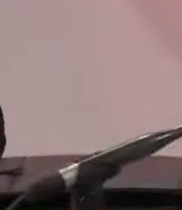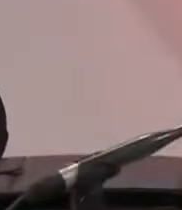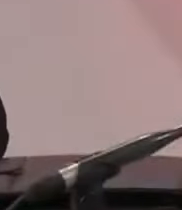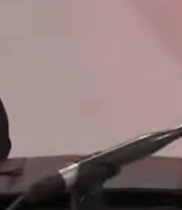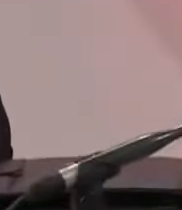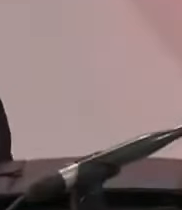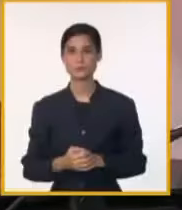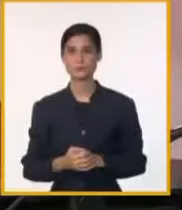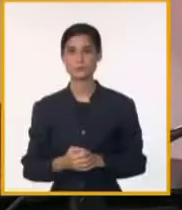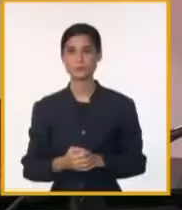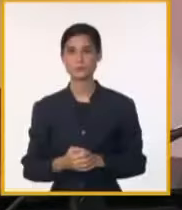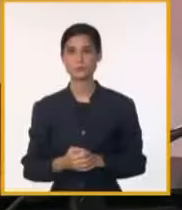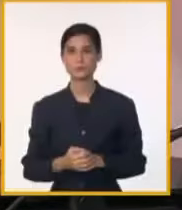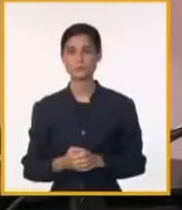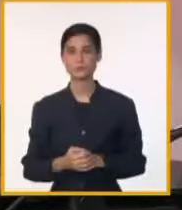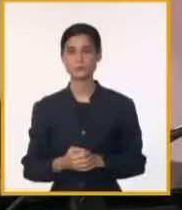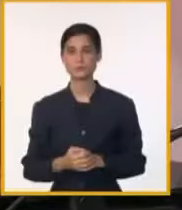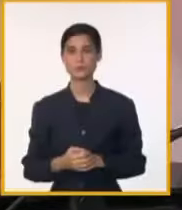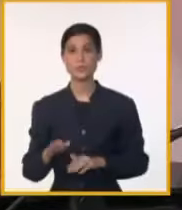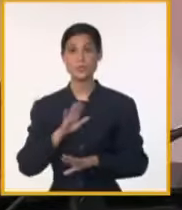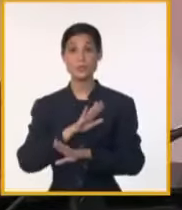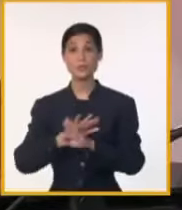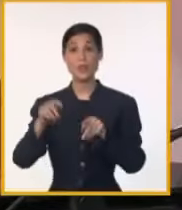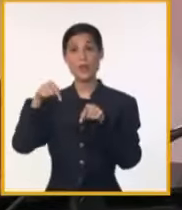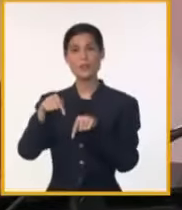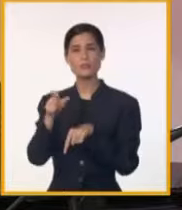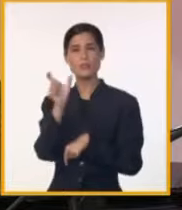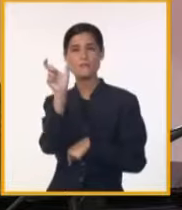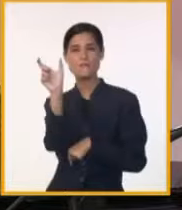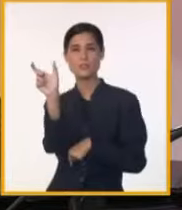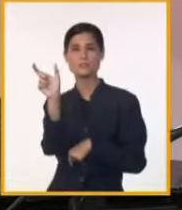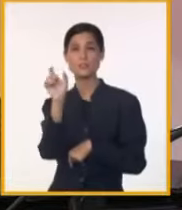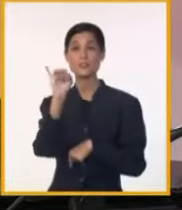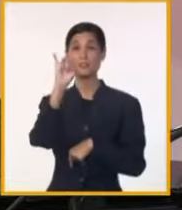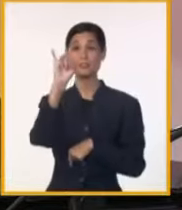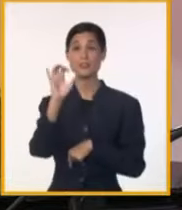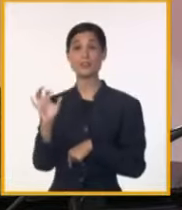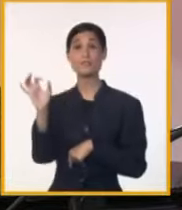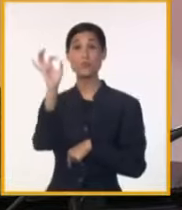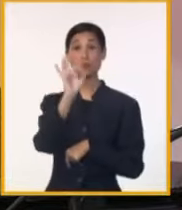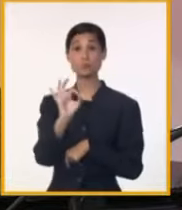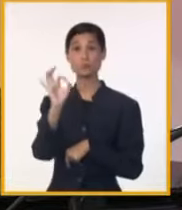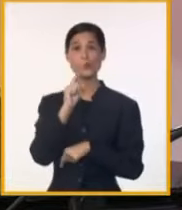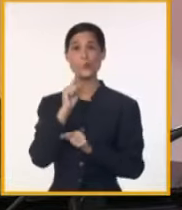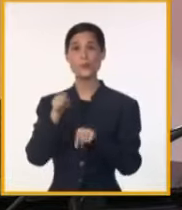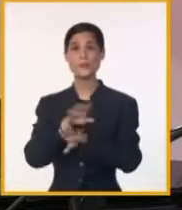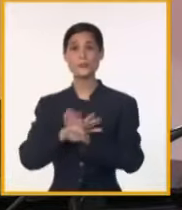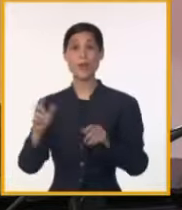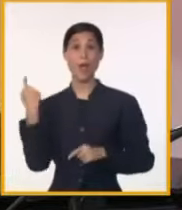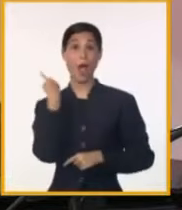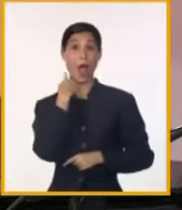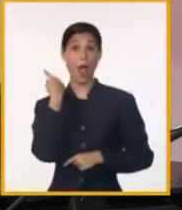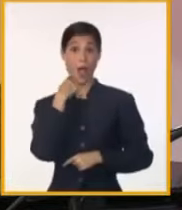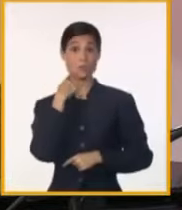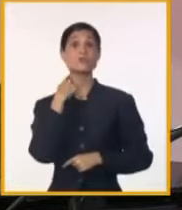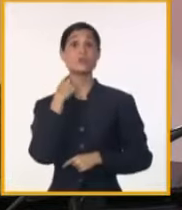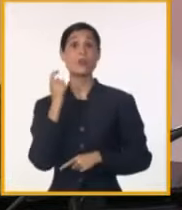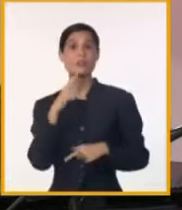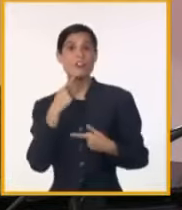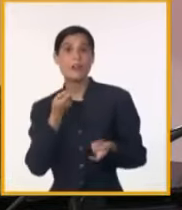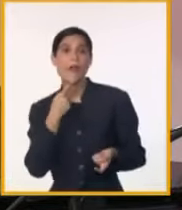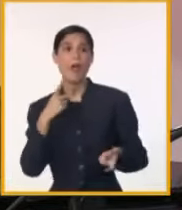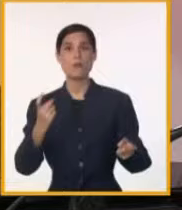horas Bueno este 7 de octubre se cumple un año ya de de las acciones del